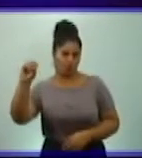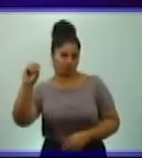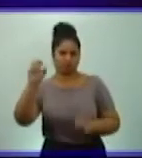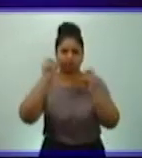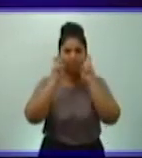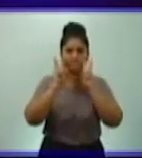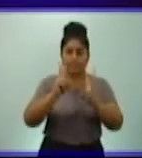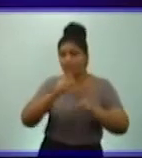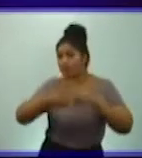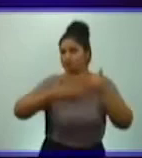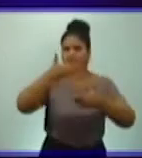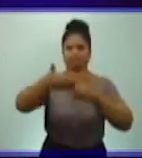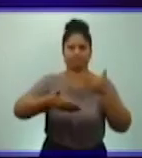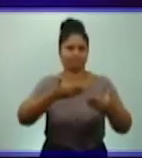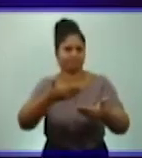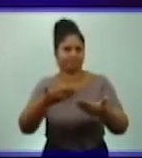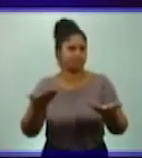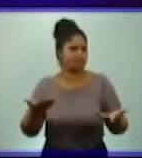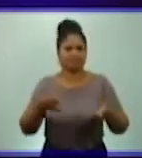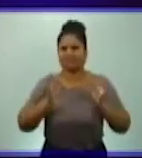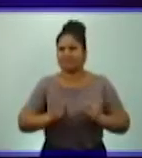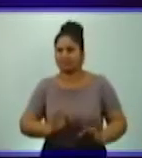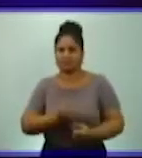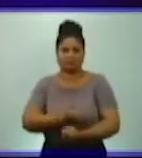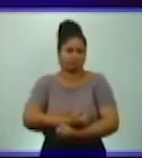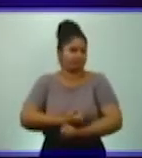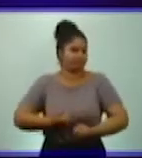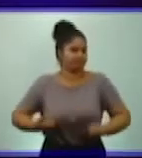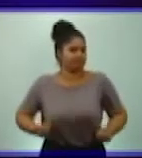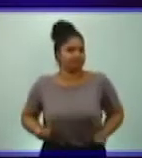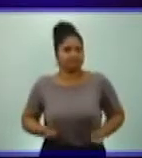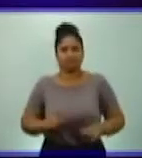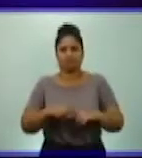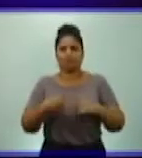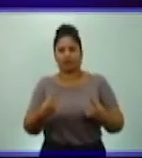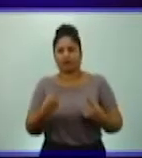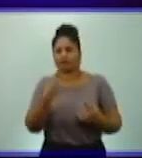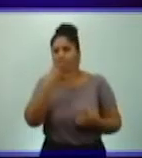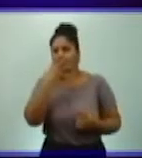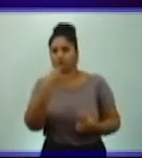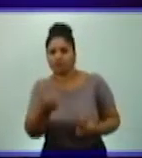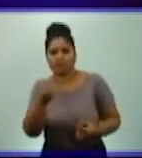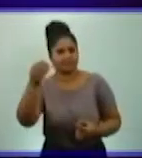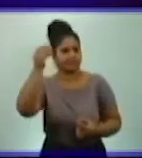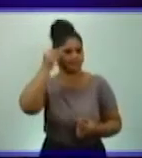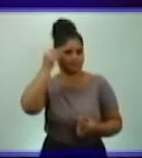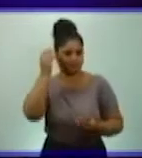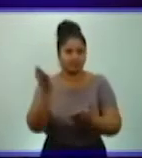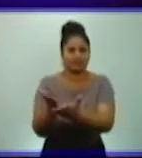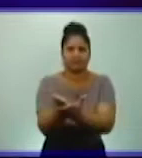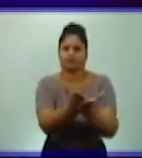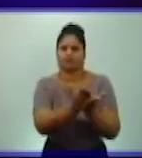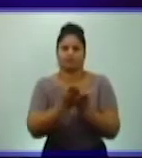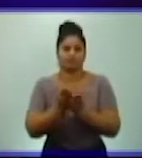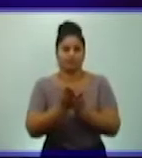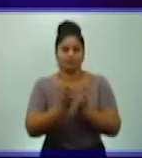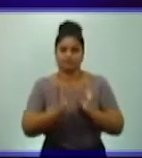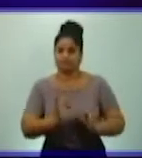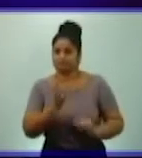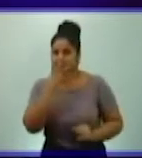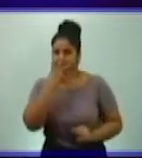sacrificio, pero nos legó una gran obra literaria y un gran ejemplo a seguir. Una época en que